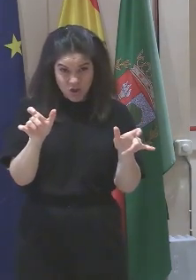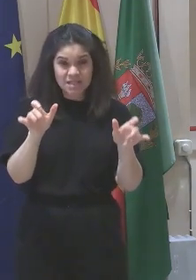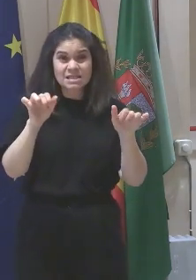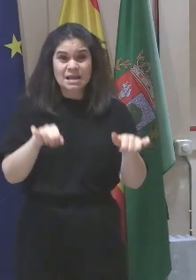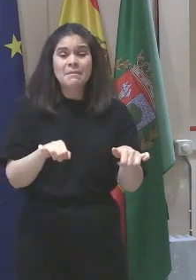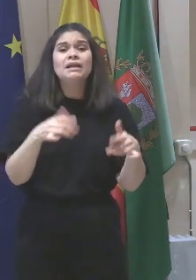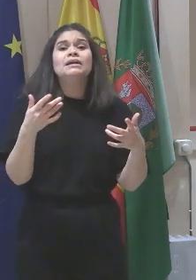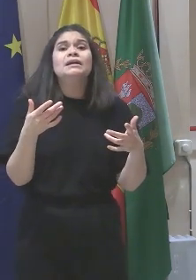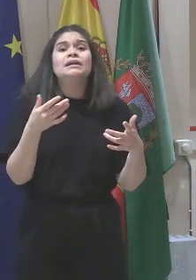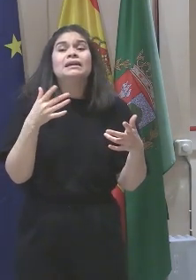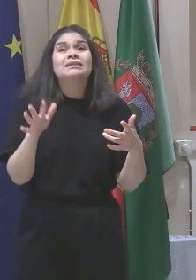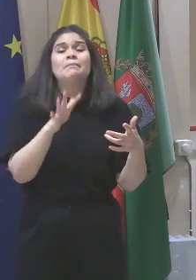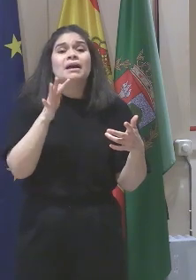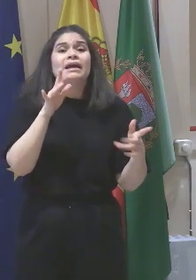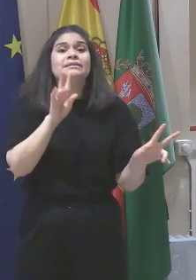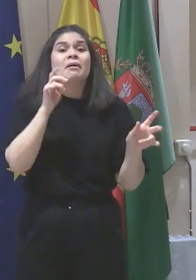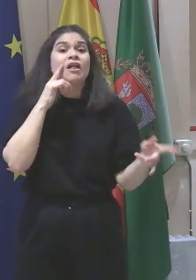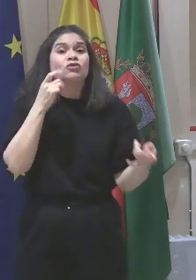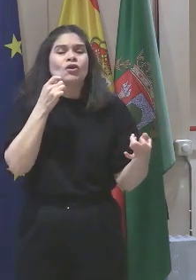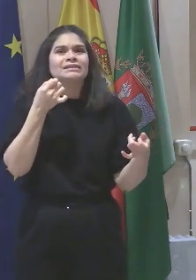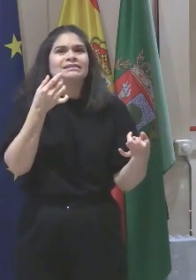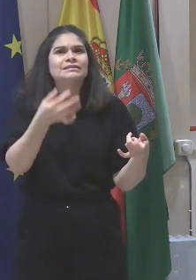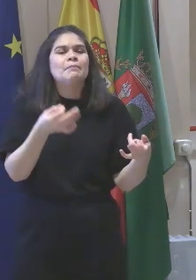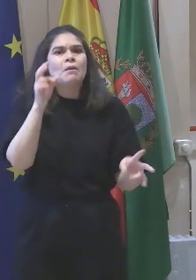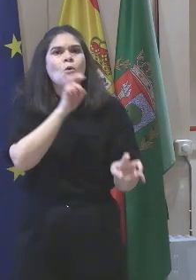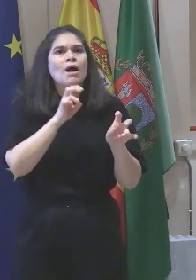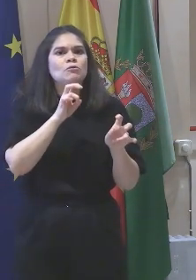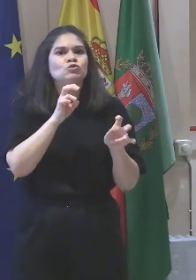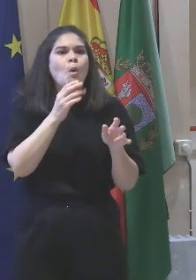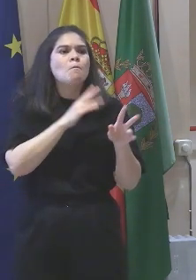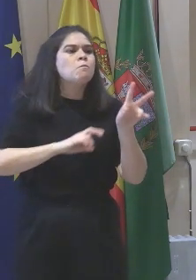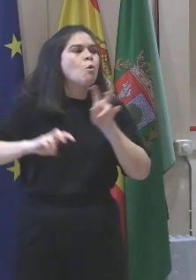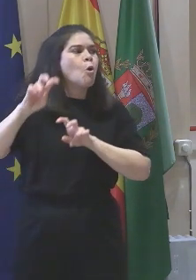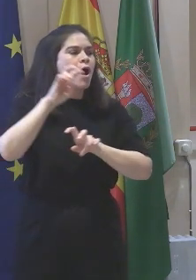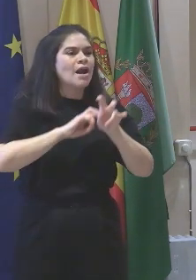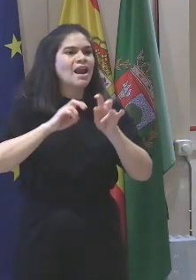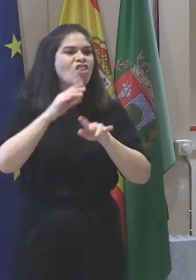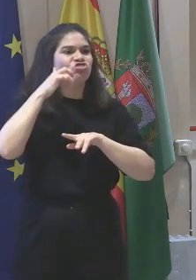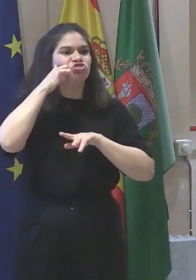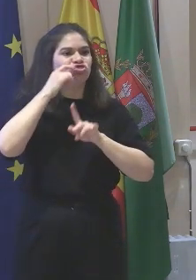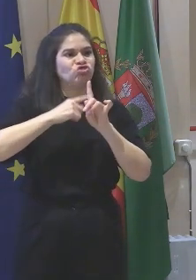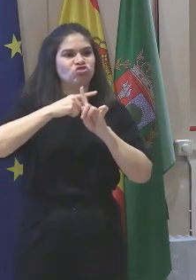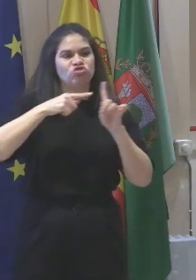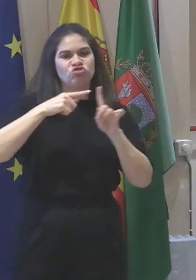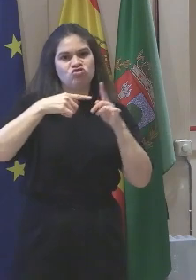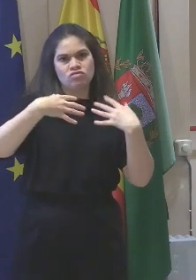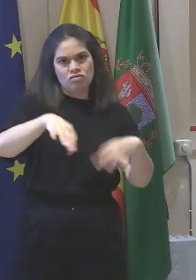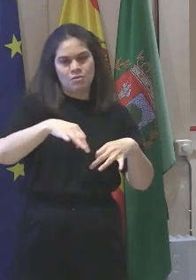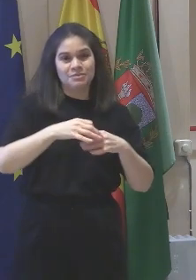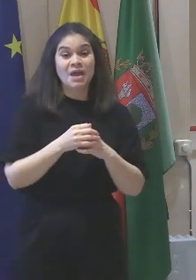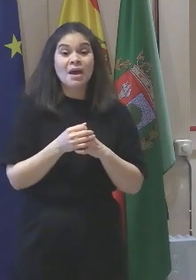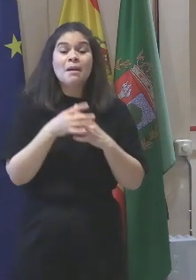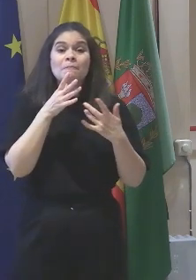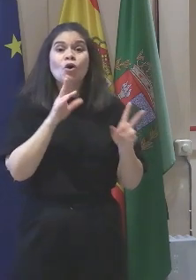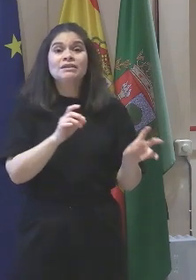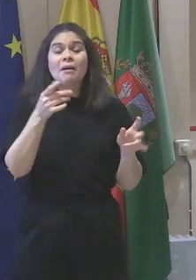los que nos gustarían, porque además cada vez buscamos intentar la normoglucemia. Para ir hablando de los fármacos, tenemos